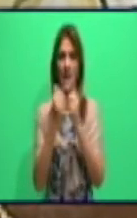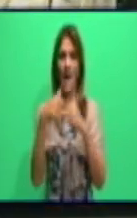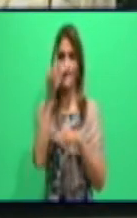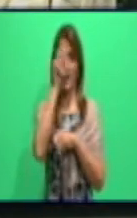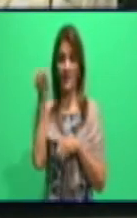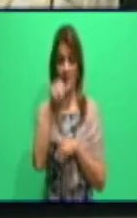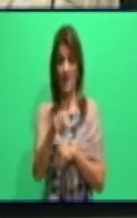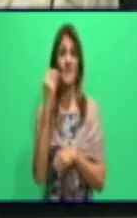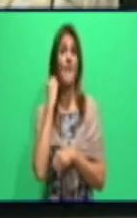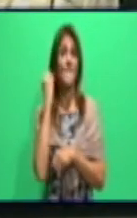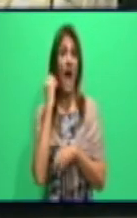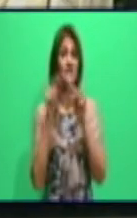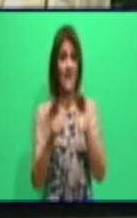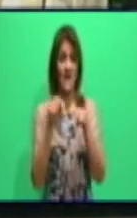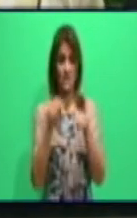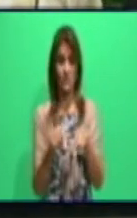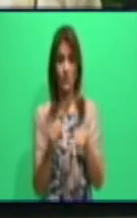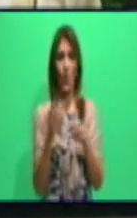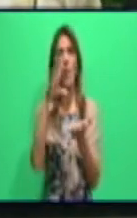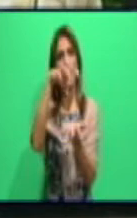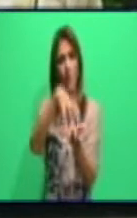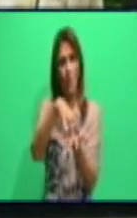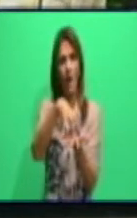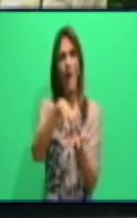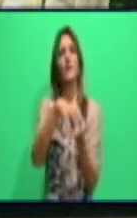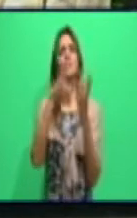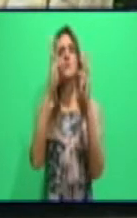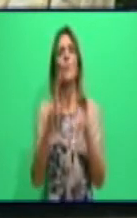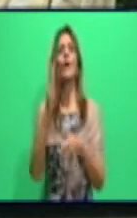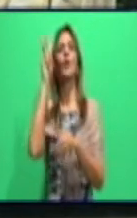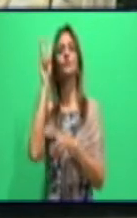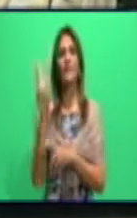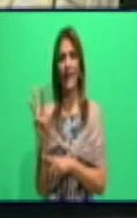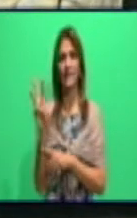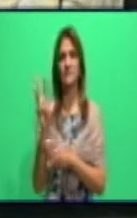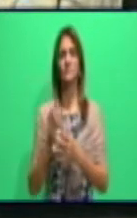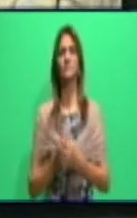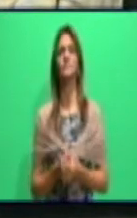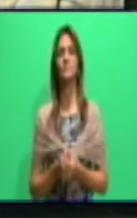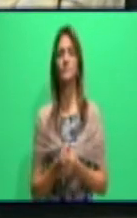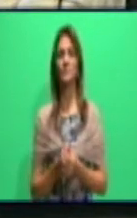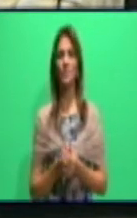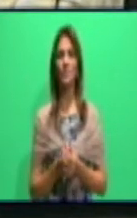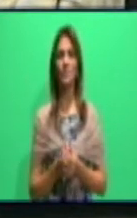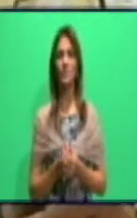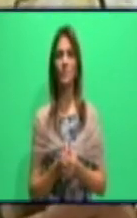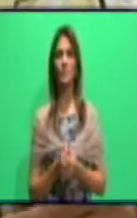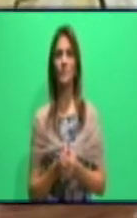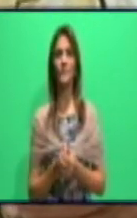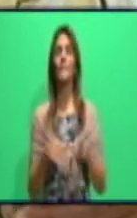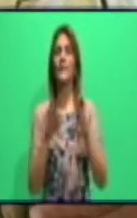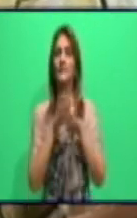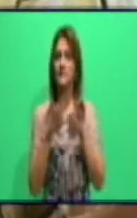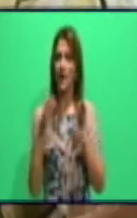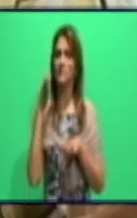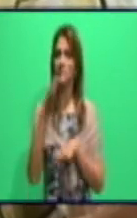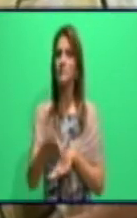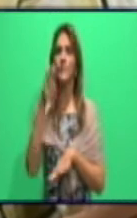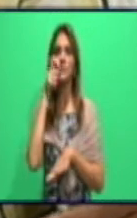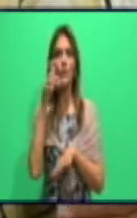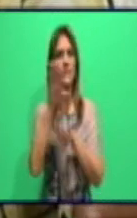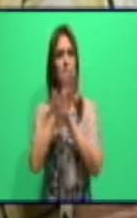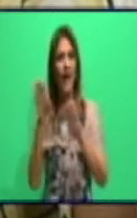manzanillo 3 es en el actual parque de la cubana del plano del pan cuestión que ya están en los compañeros ya me comentaron nos llevaron la medicina